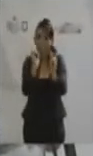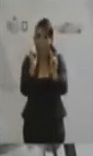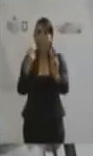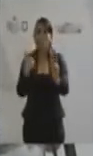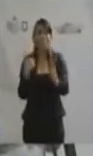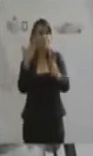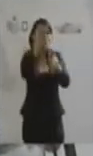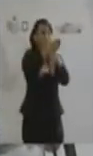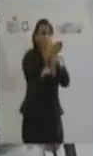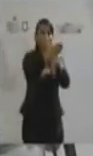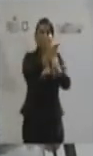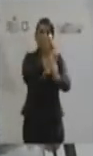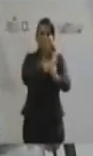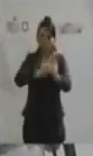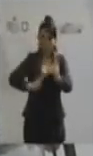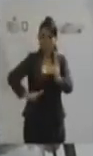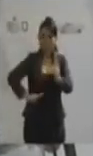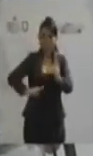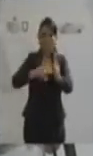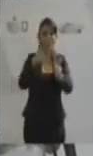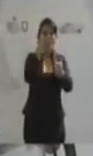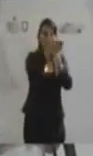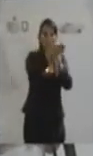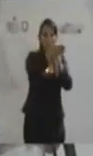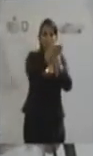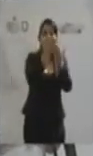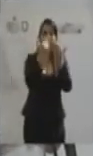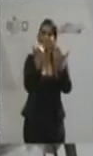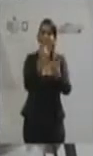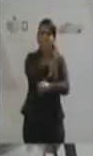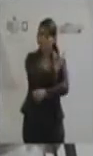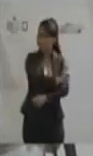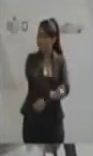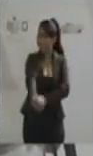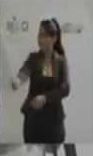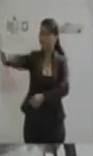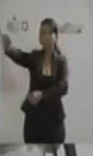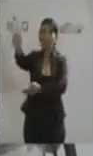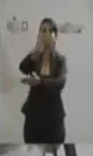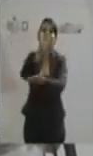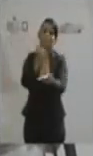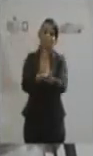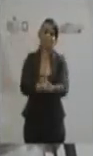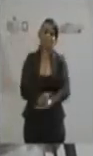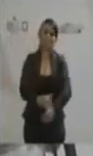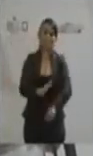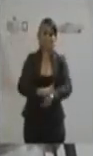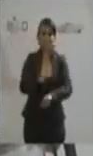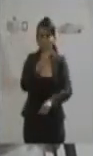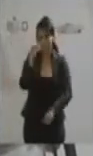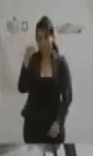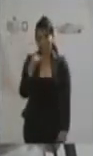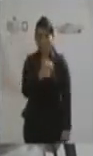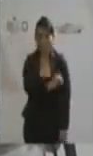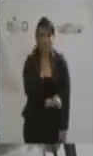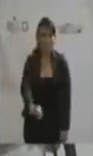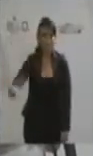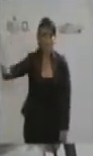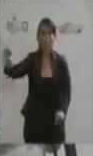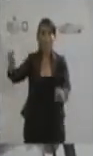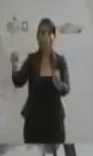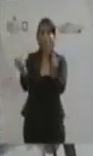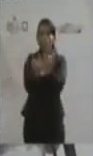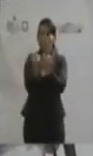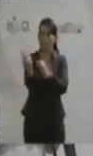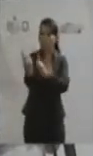municipal sino que tenga que irme hasta el centro de la ciudad también el el trabajador que nos dice oiga